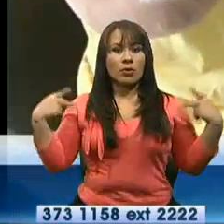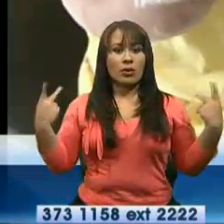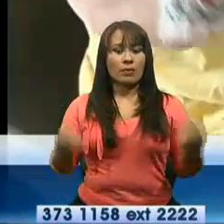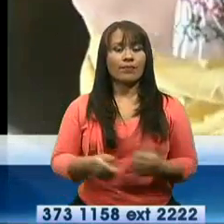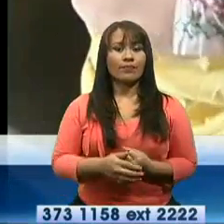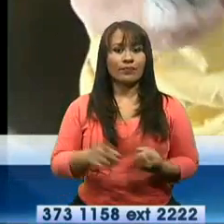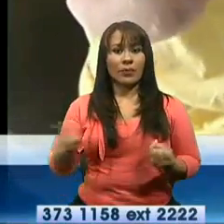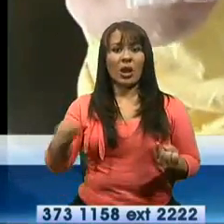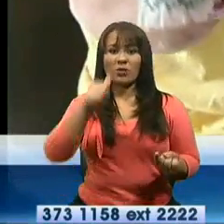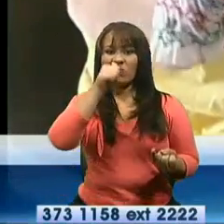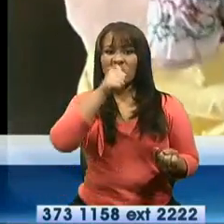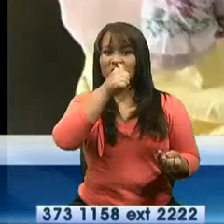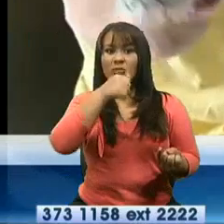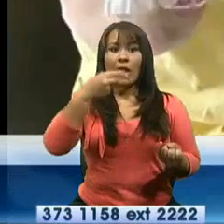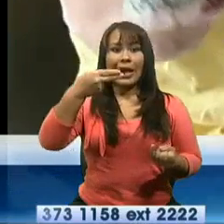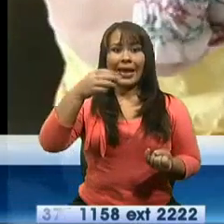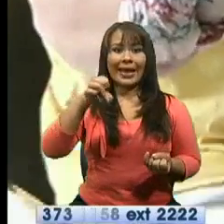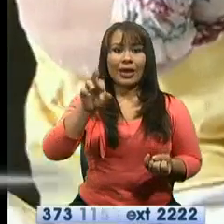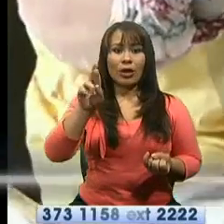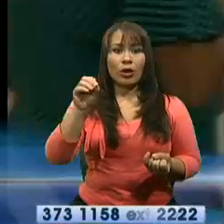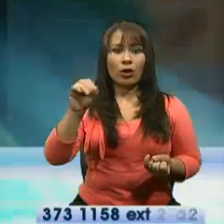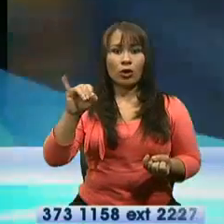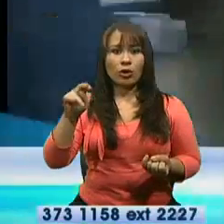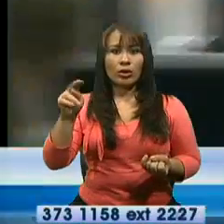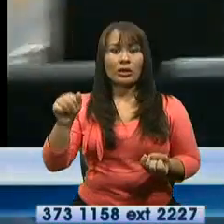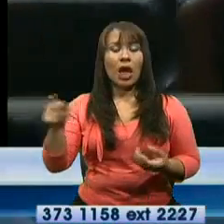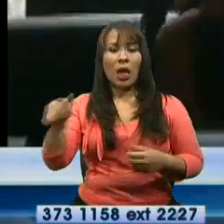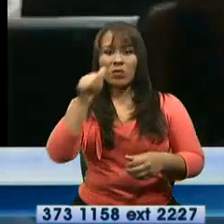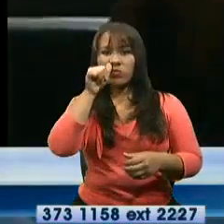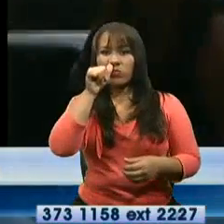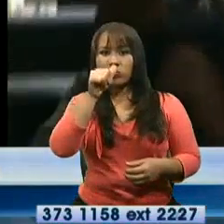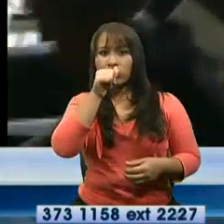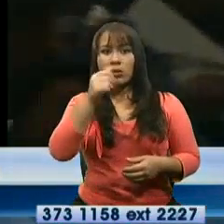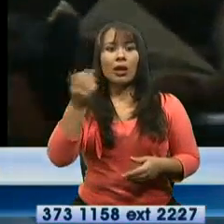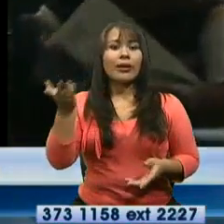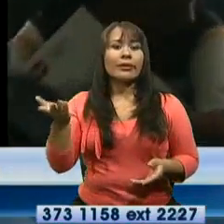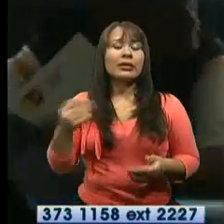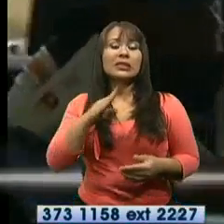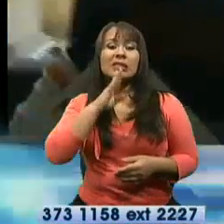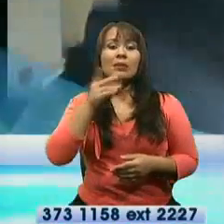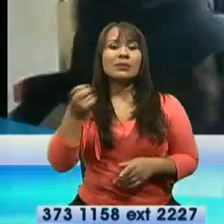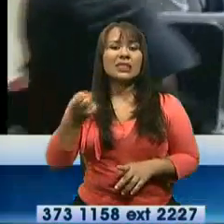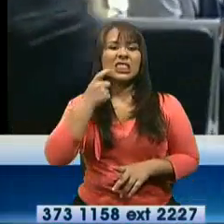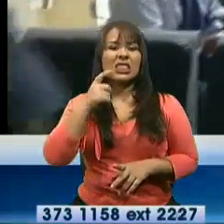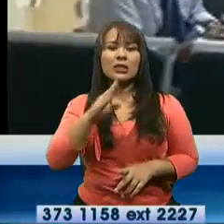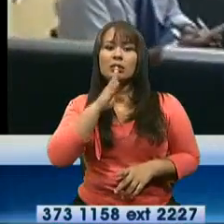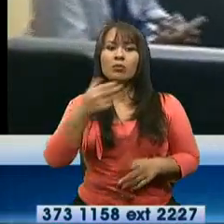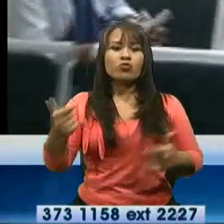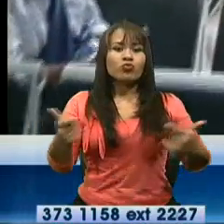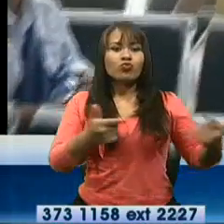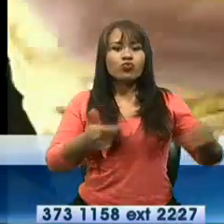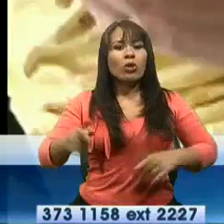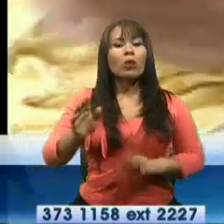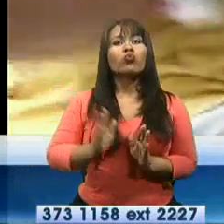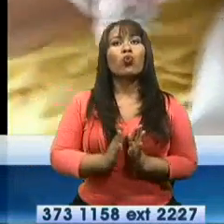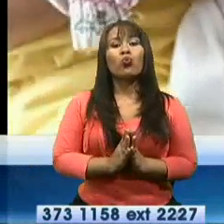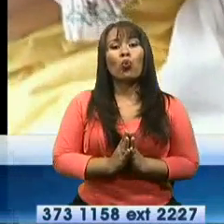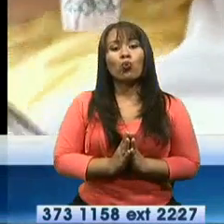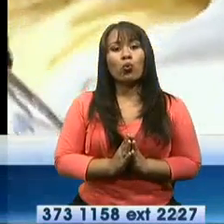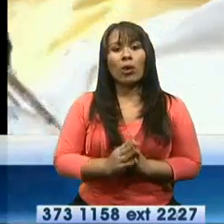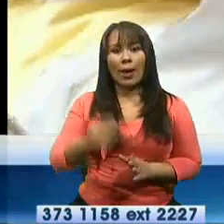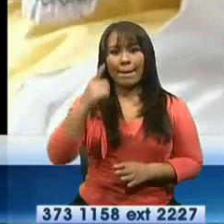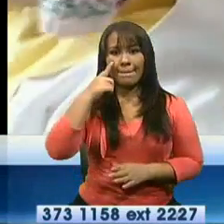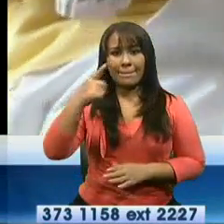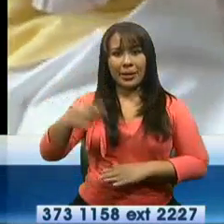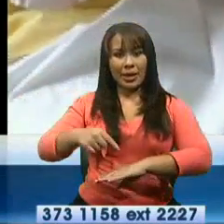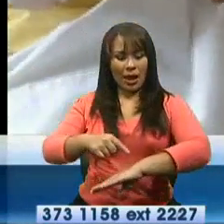Consume heroína, cocaína, plo-plo. Pero él trata, ¿sabe qué? Siempre de agredirme, se hace el santito. Mire lo que me hizo